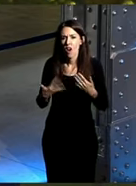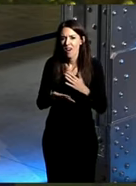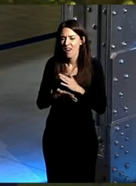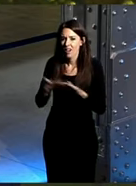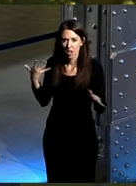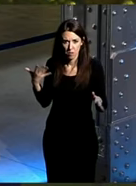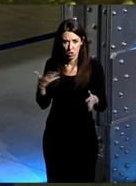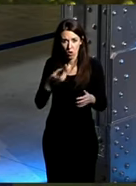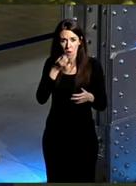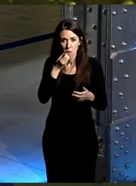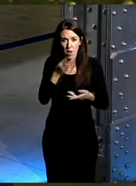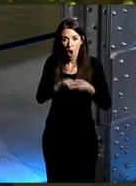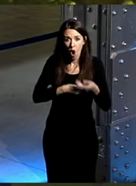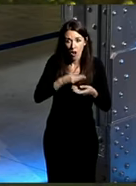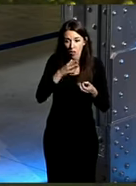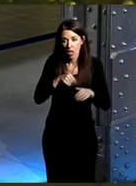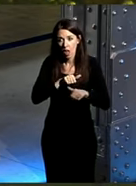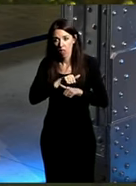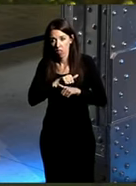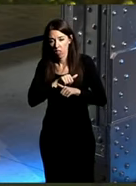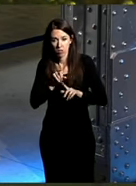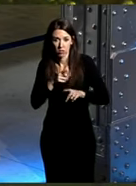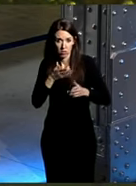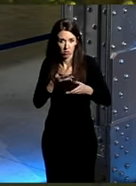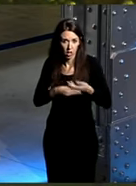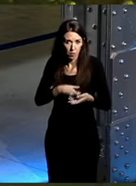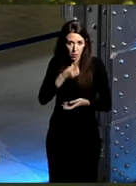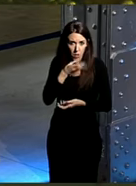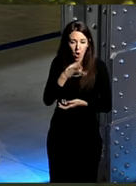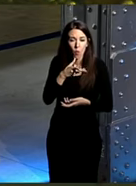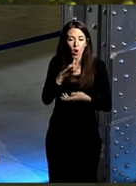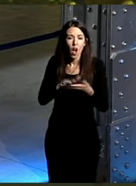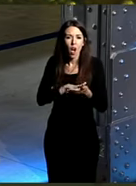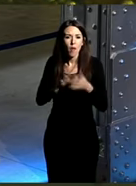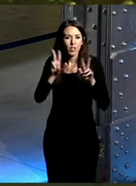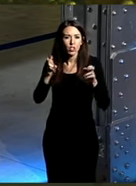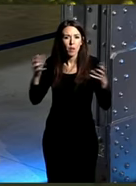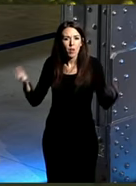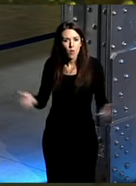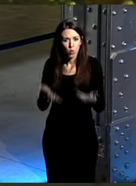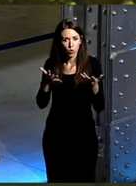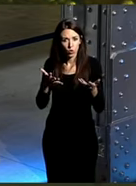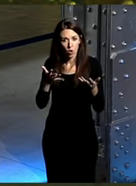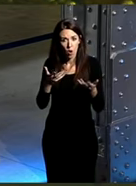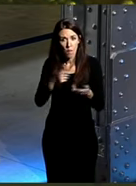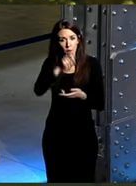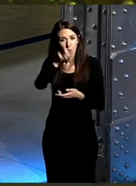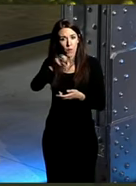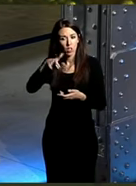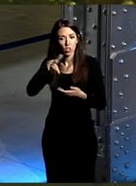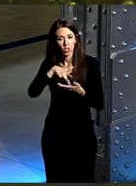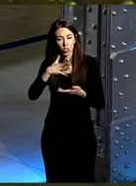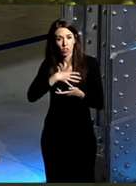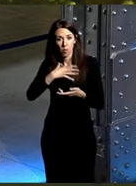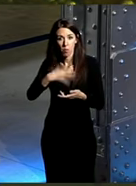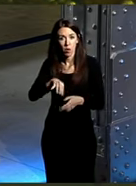y es mejor hacer que dejar de hacer. Por eso nosotros estamos hablando de un impulso. Pero para acompañar a muchas personas que a lo